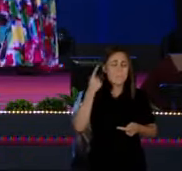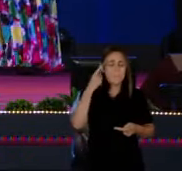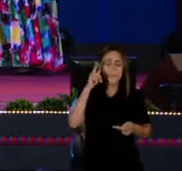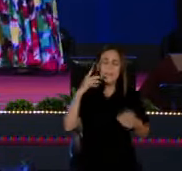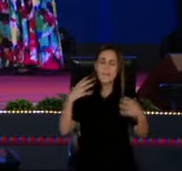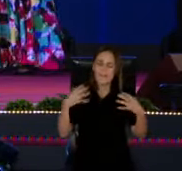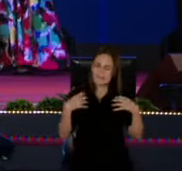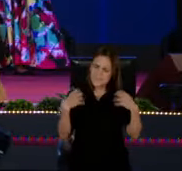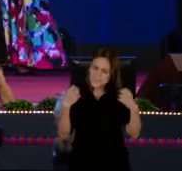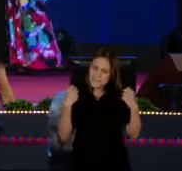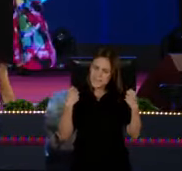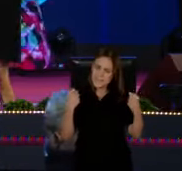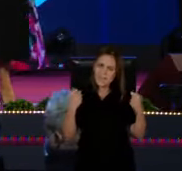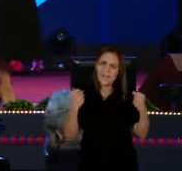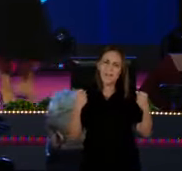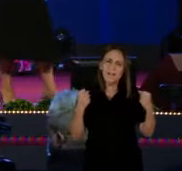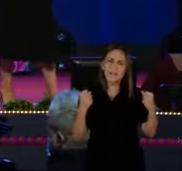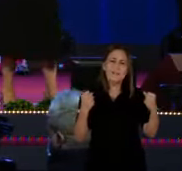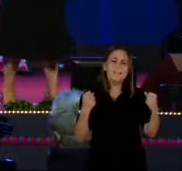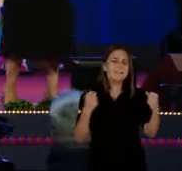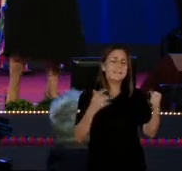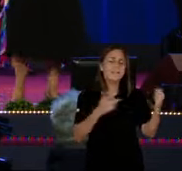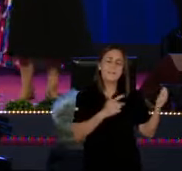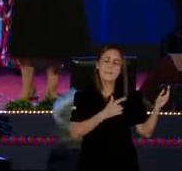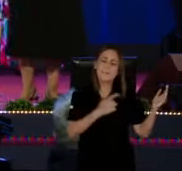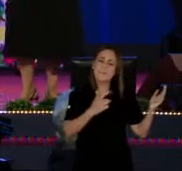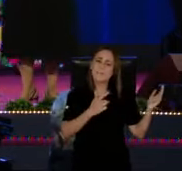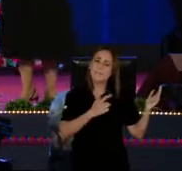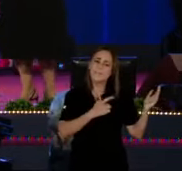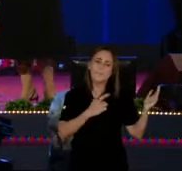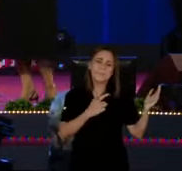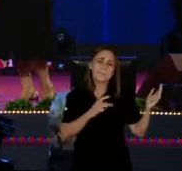lugar para sanarte.